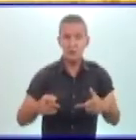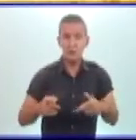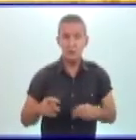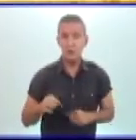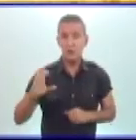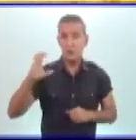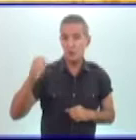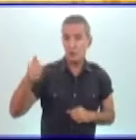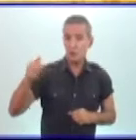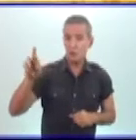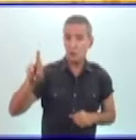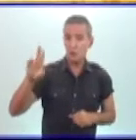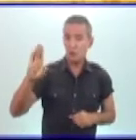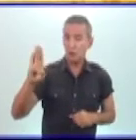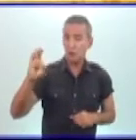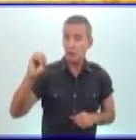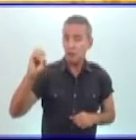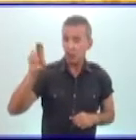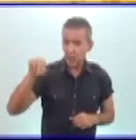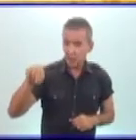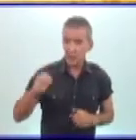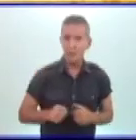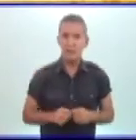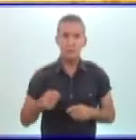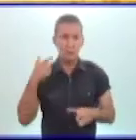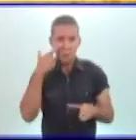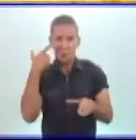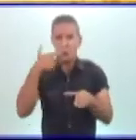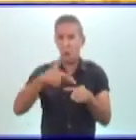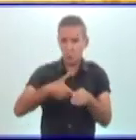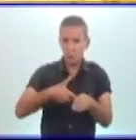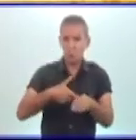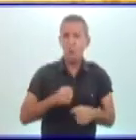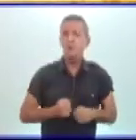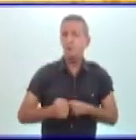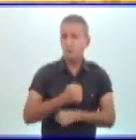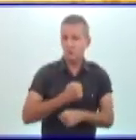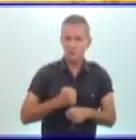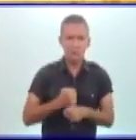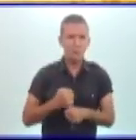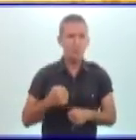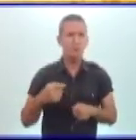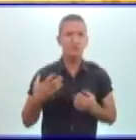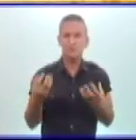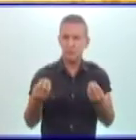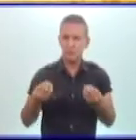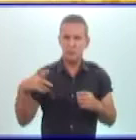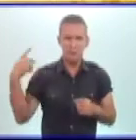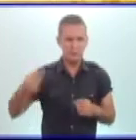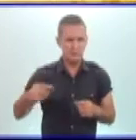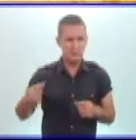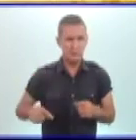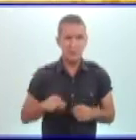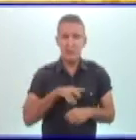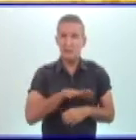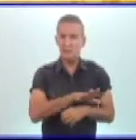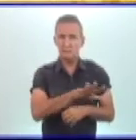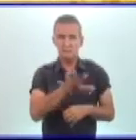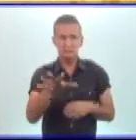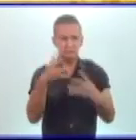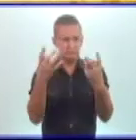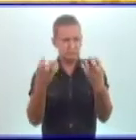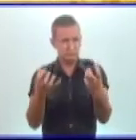el petróleo, y comenzaron a usarse en este momento a gran escala y eso comenzó a deteriorar el medio ambiente. El